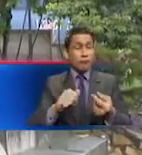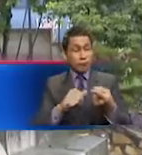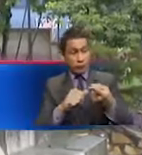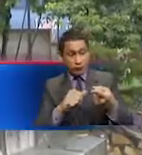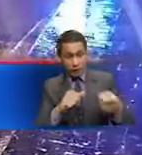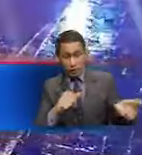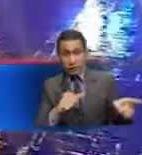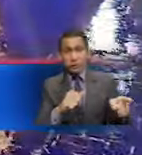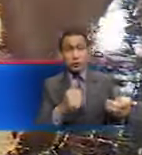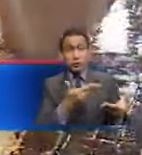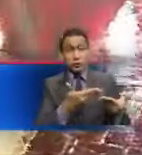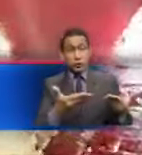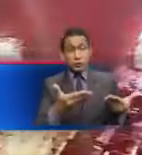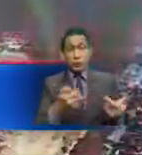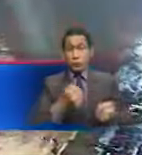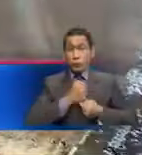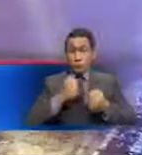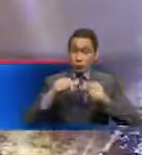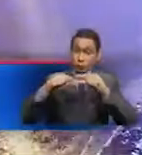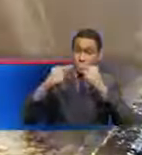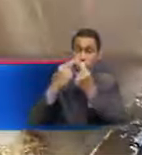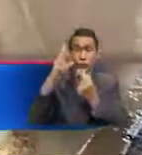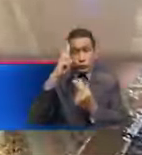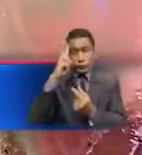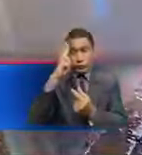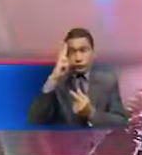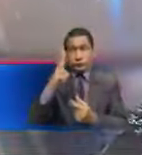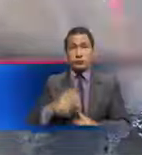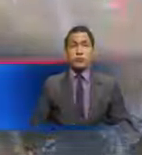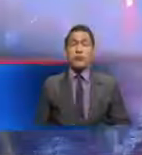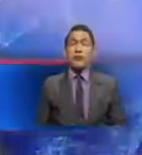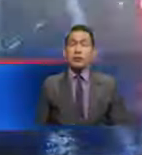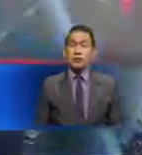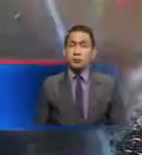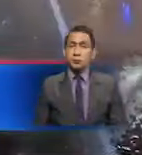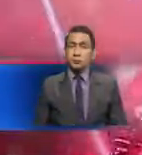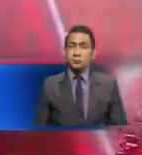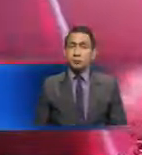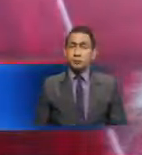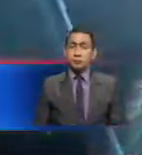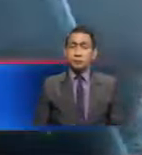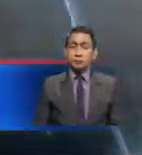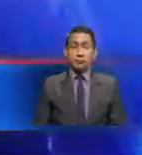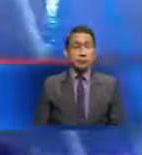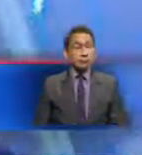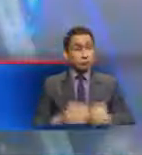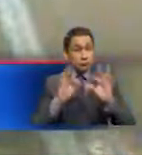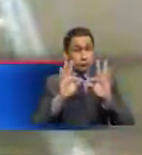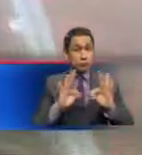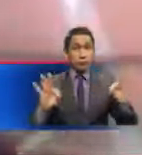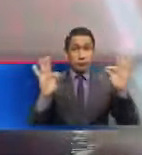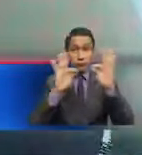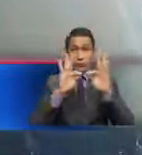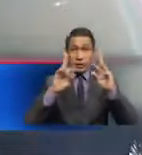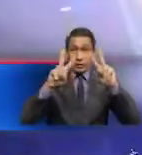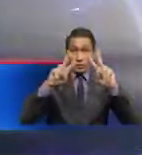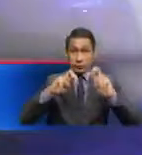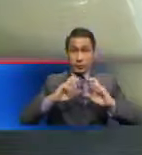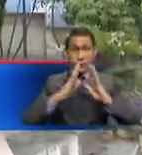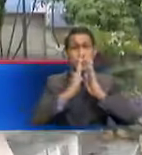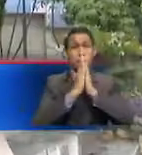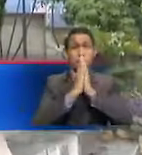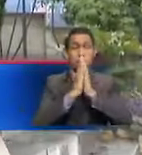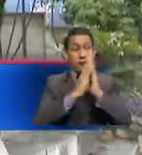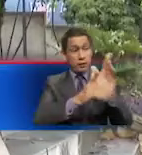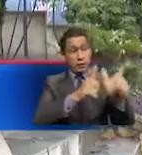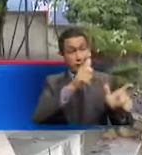un evento delictivo, un evento violento que se produjo de aquí en la ciudad de Guayaquil. Es importante para nosotros disponer de información y pedimos a la